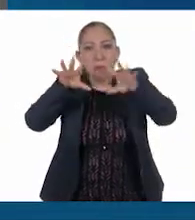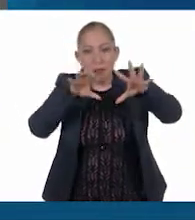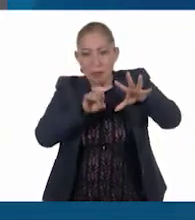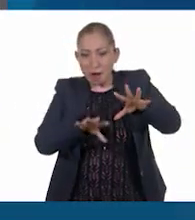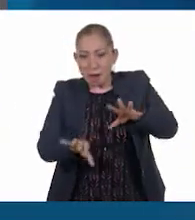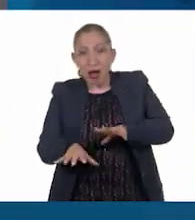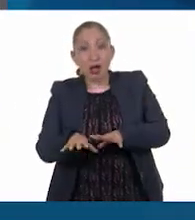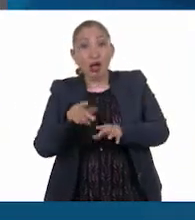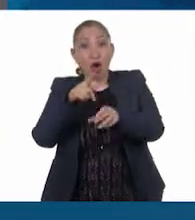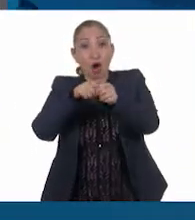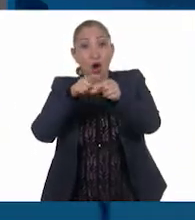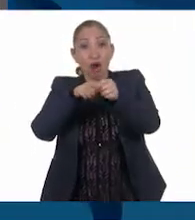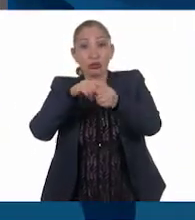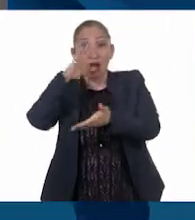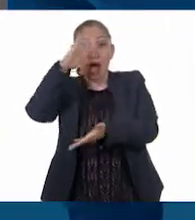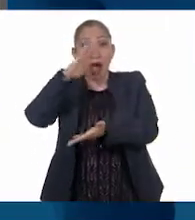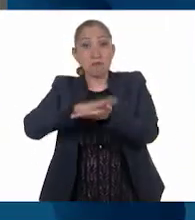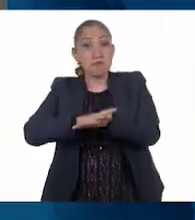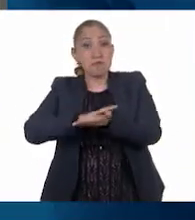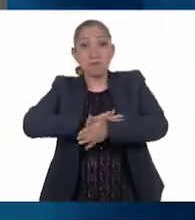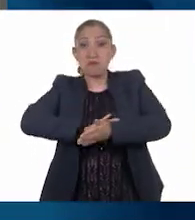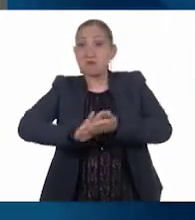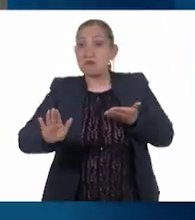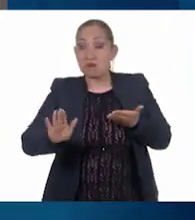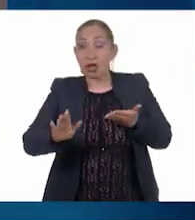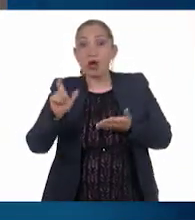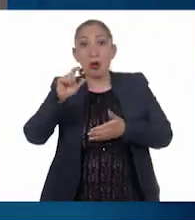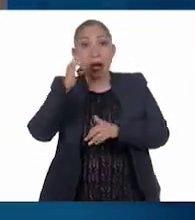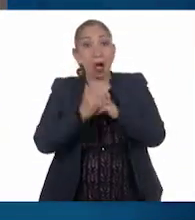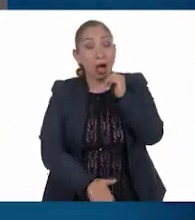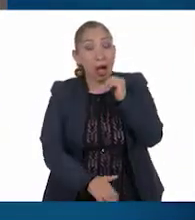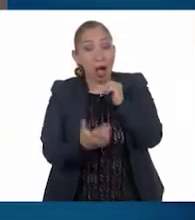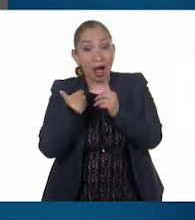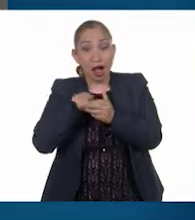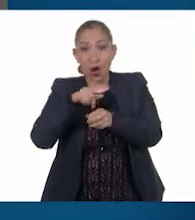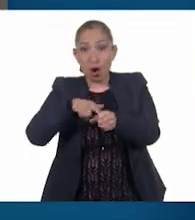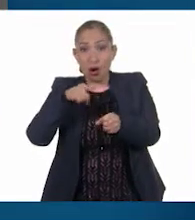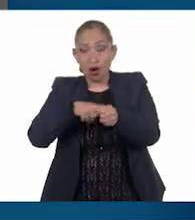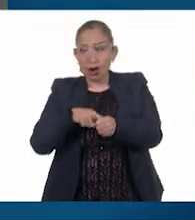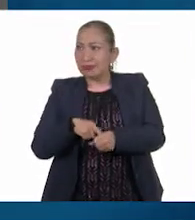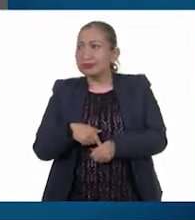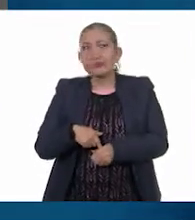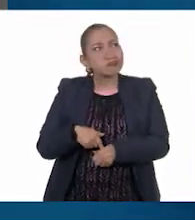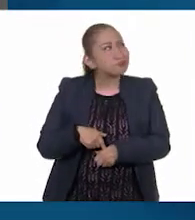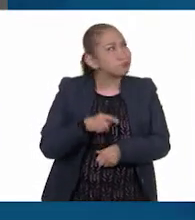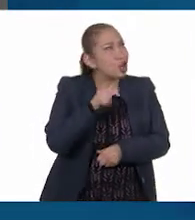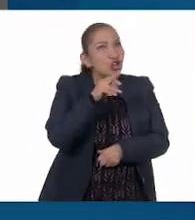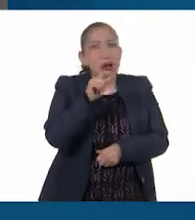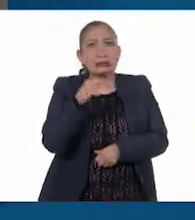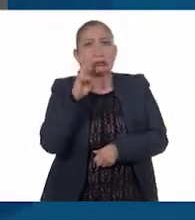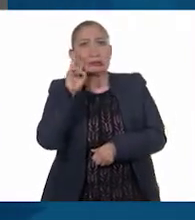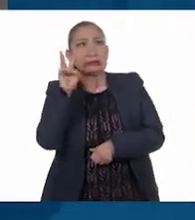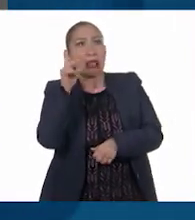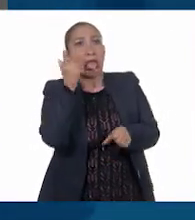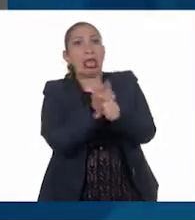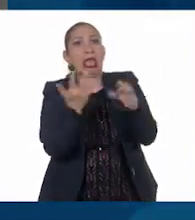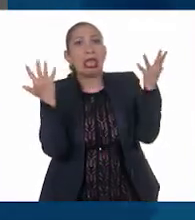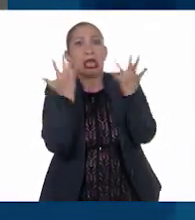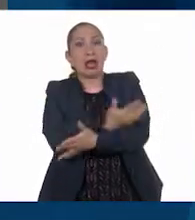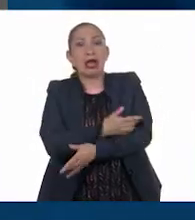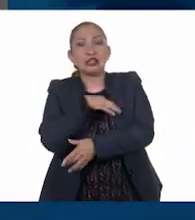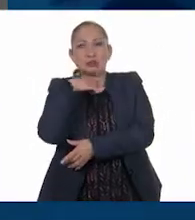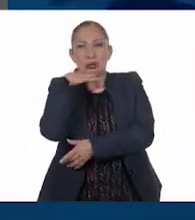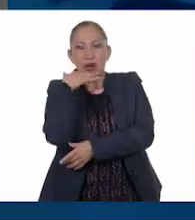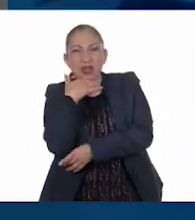Hasta que las pinturas se acabaron. Cuando se acabaron las pinturas, Trucas se dio cuenta que estaba todo sucio, pintado